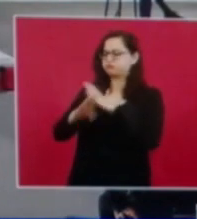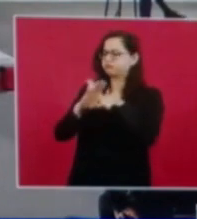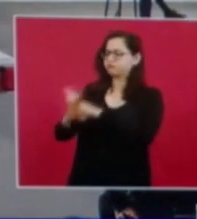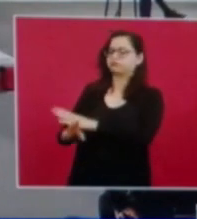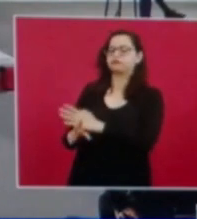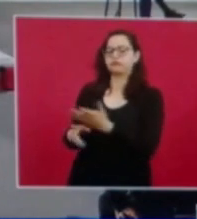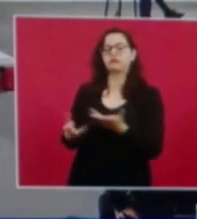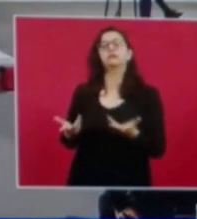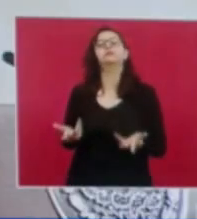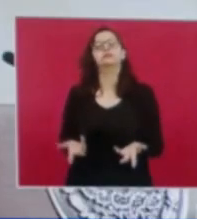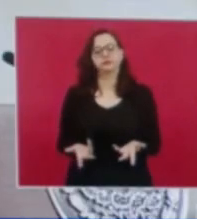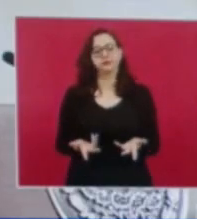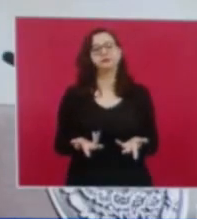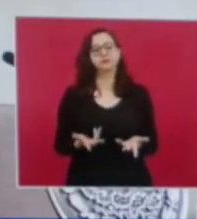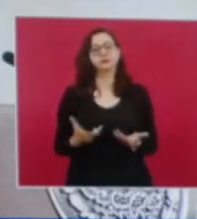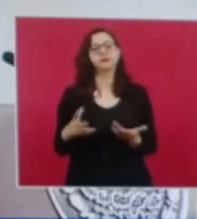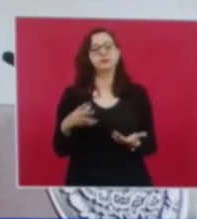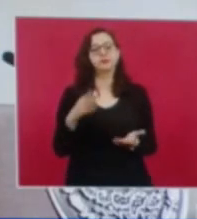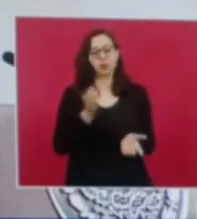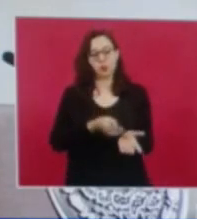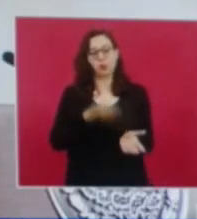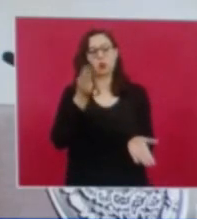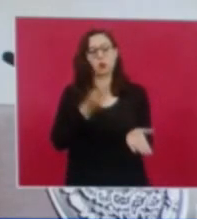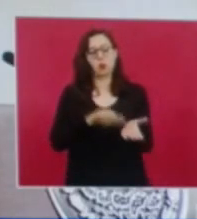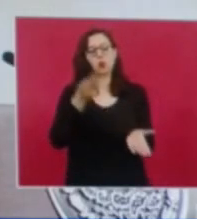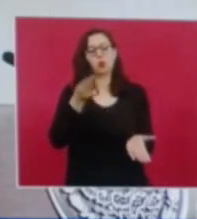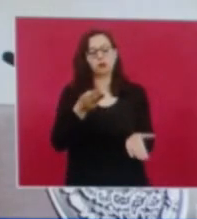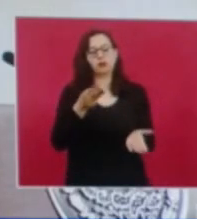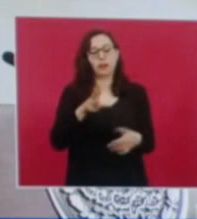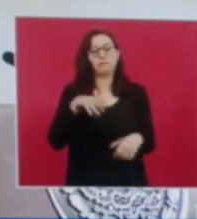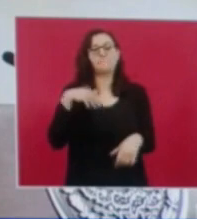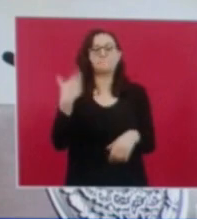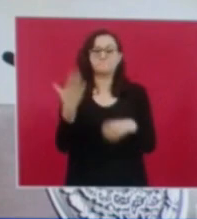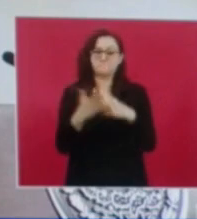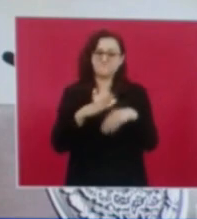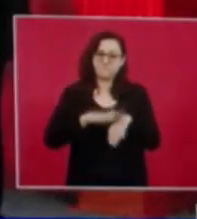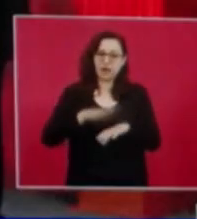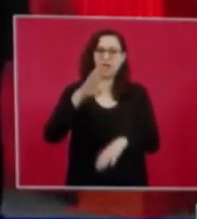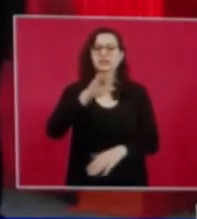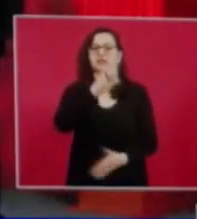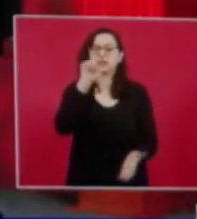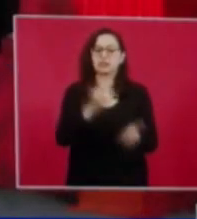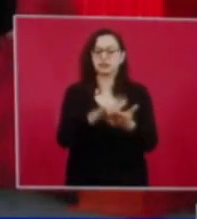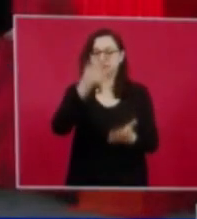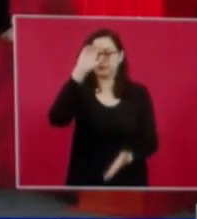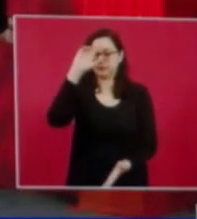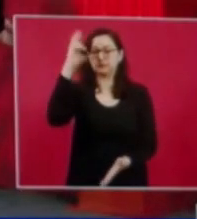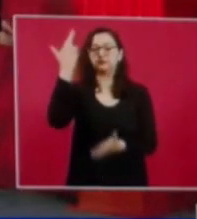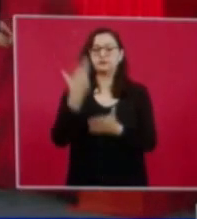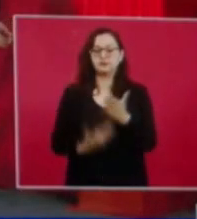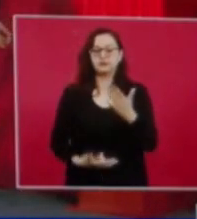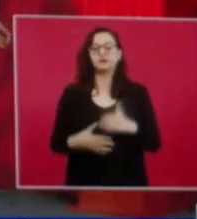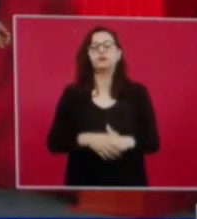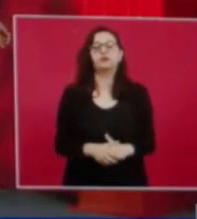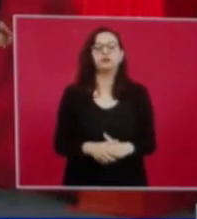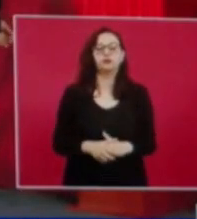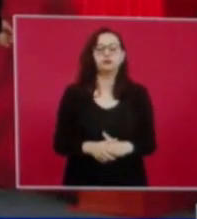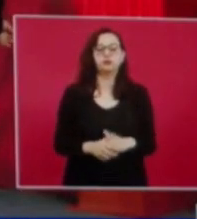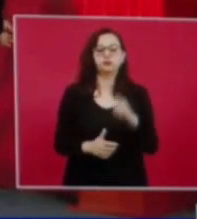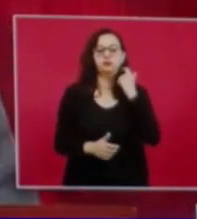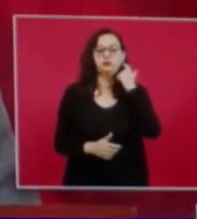ciudades estados y que sean los oligarcas planetarios quienes tengan el control de estas regiones